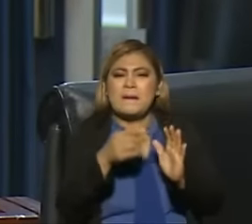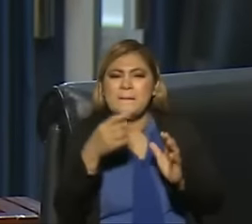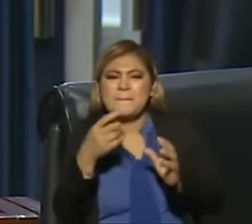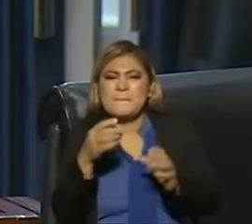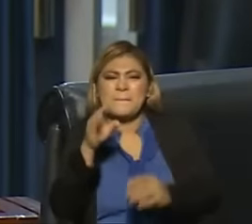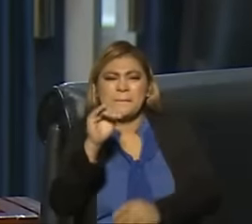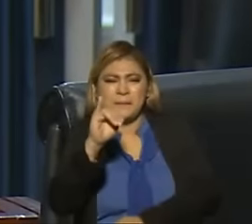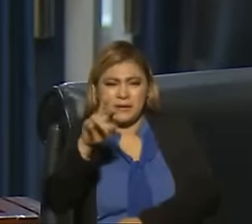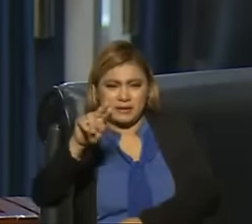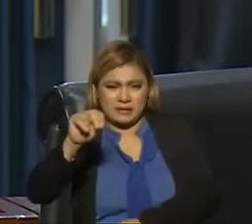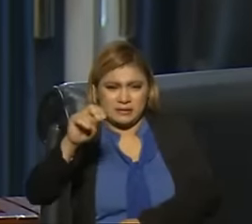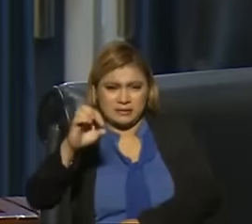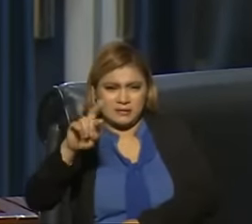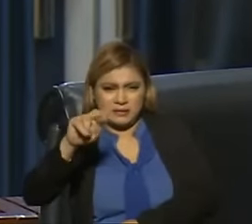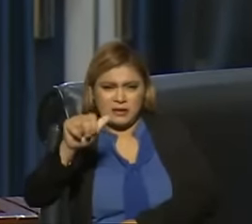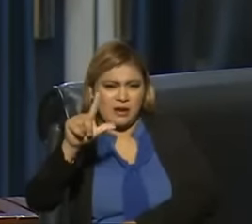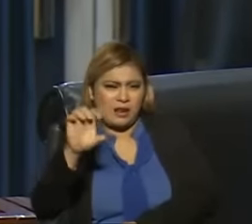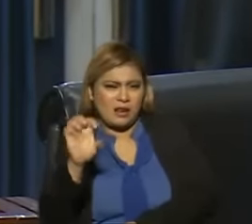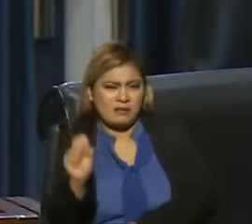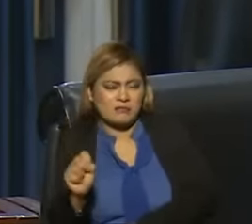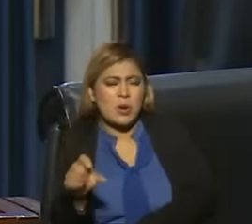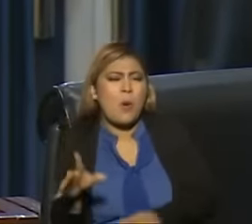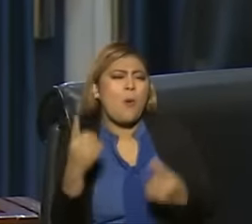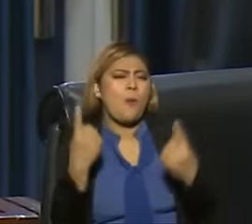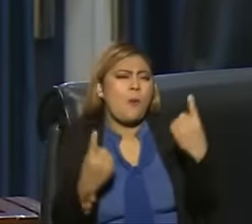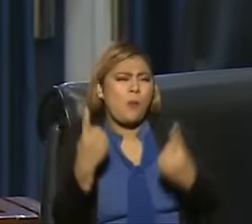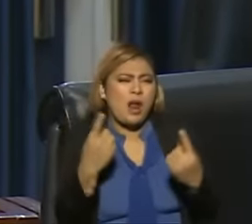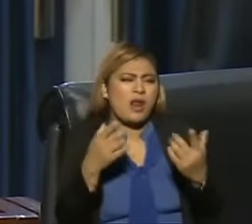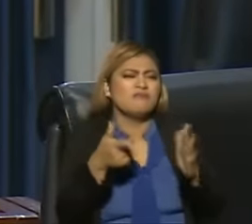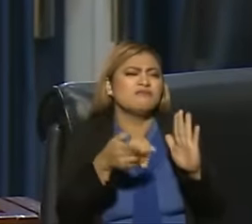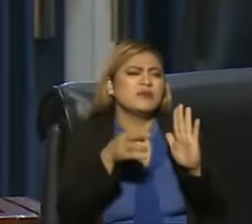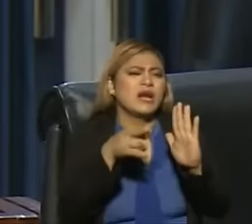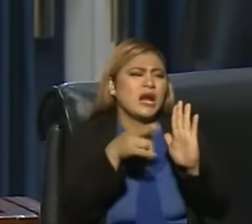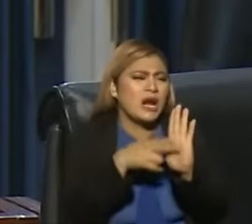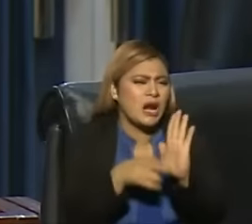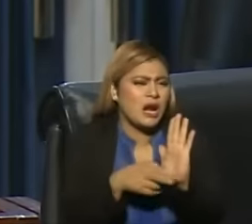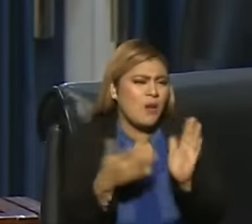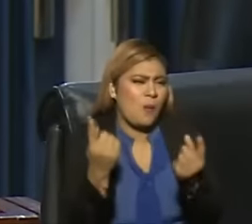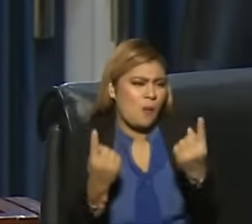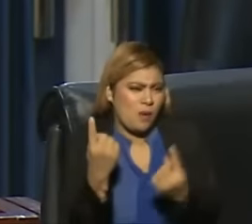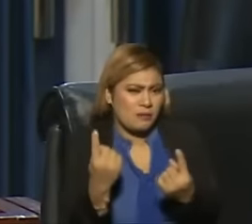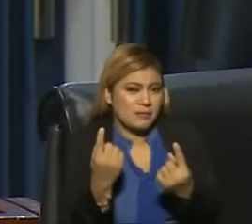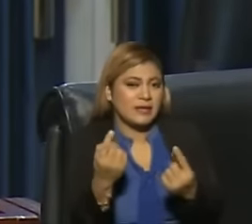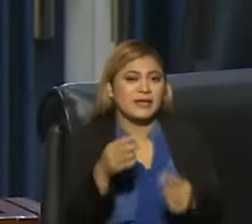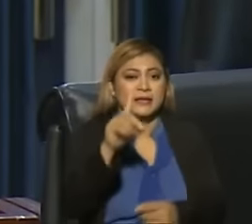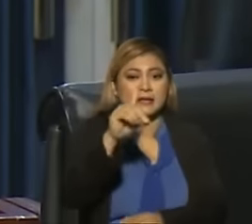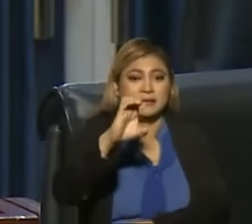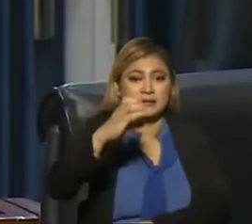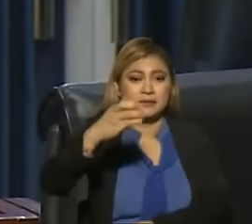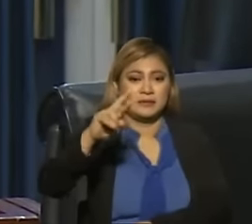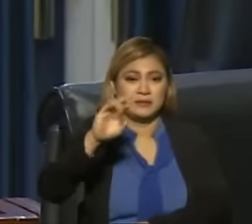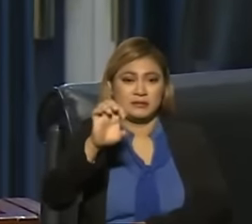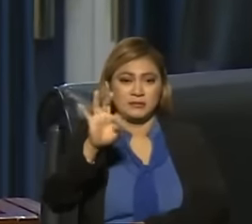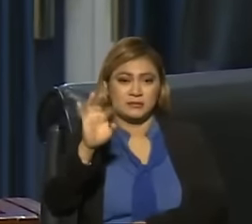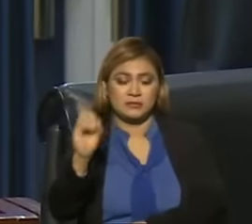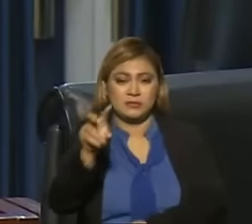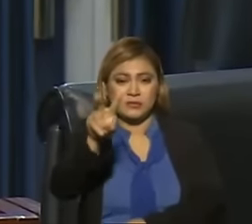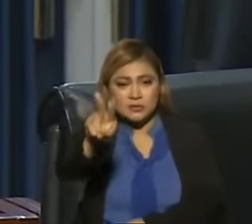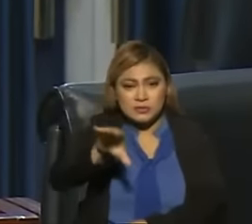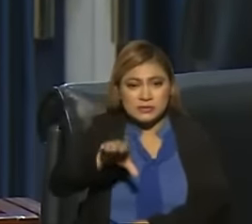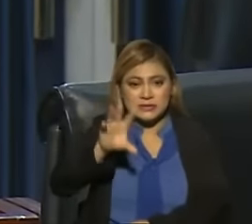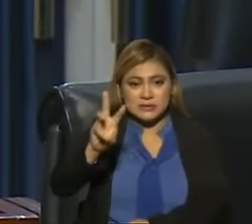Minerales. ¿Cuál es la norma de recursos minerales? El decreto 264